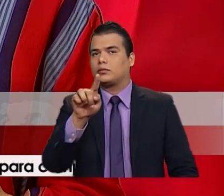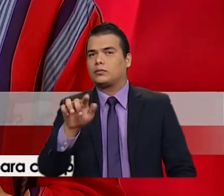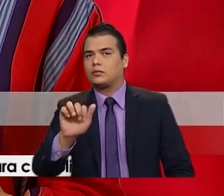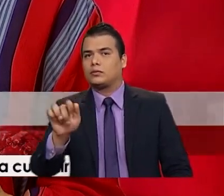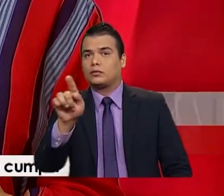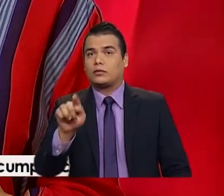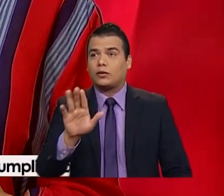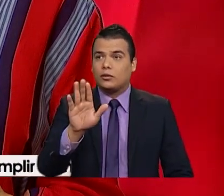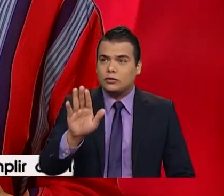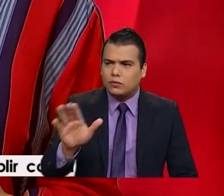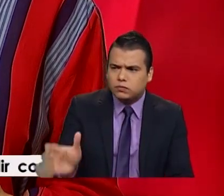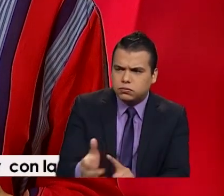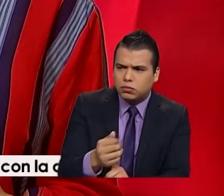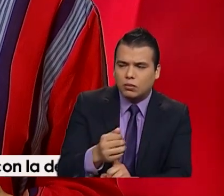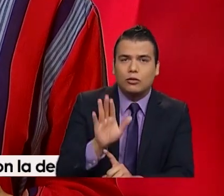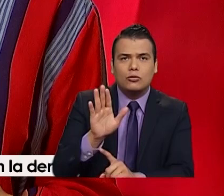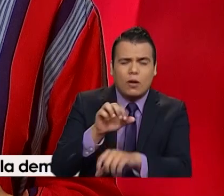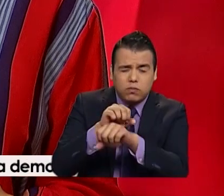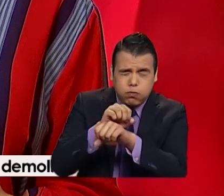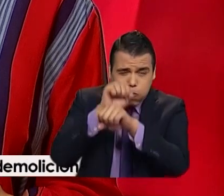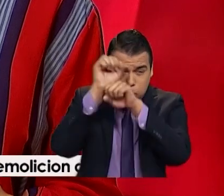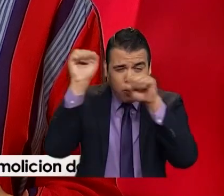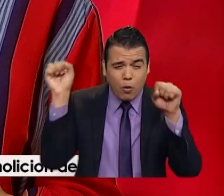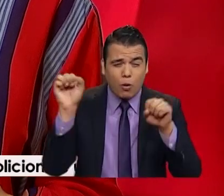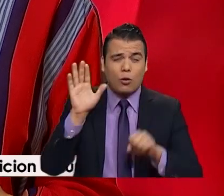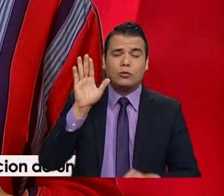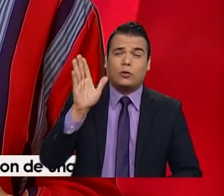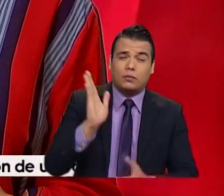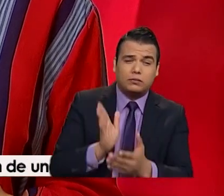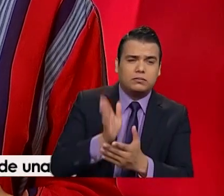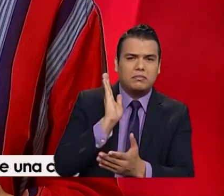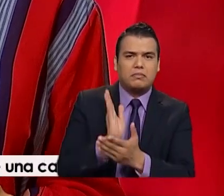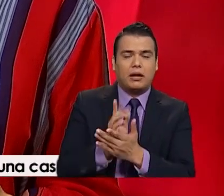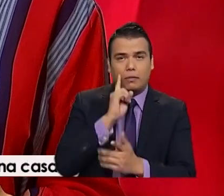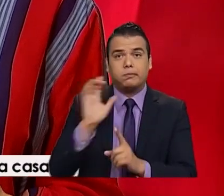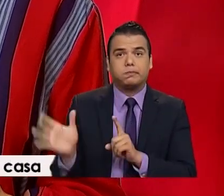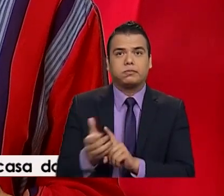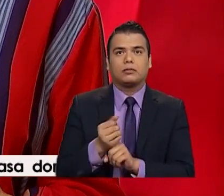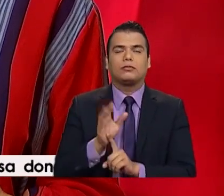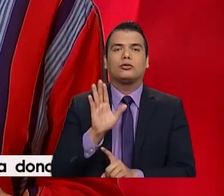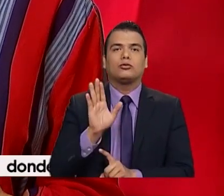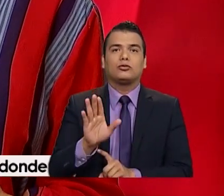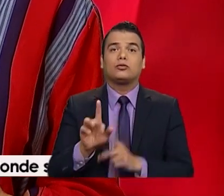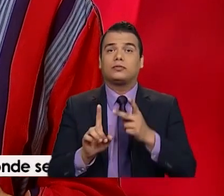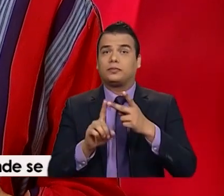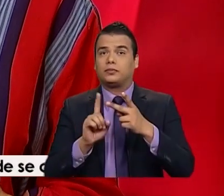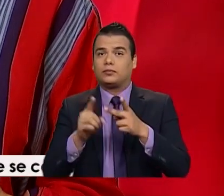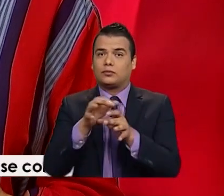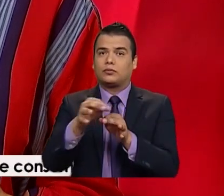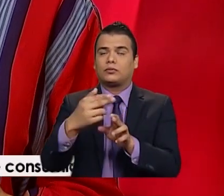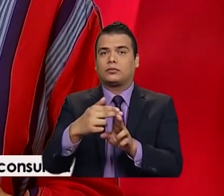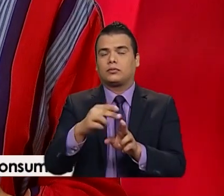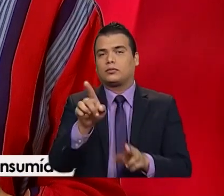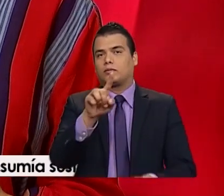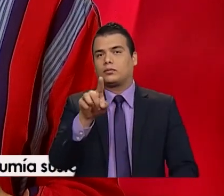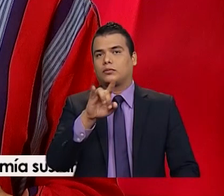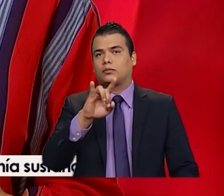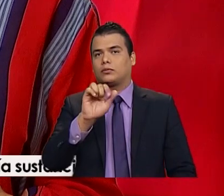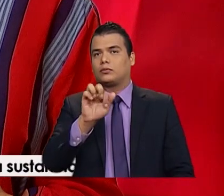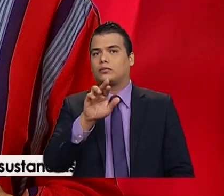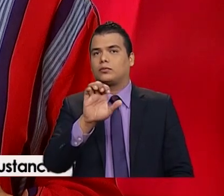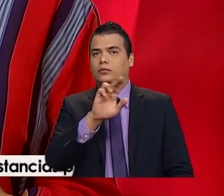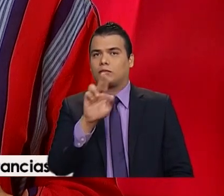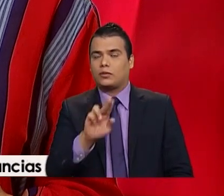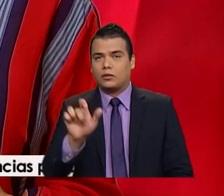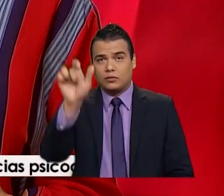un cilindro-bomba listo para activarse y conjuraron este acto y terroristas también en cauca en suárez dos policías fallecieron en otro